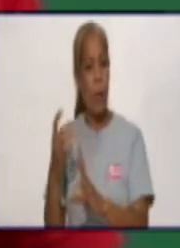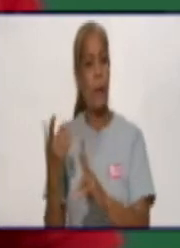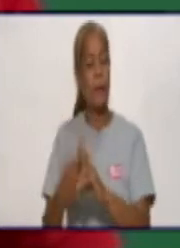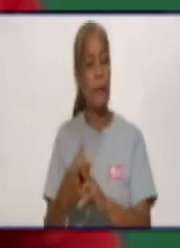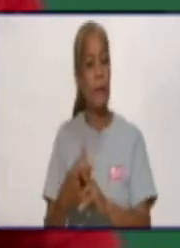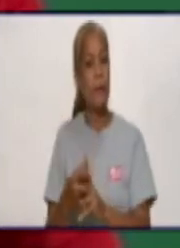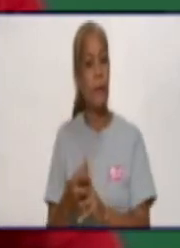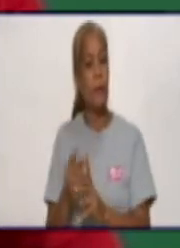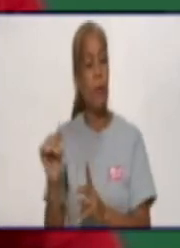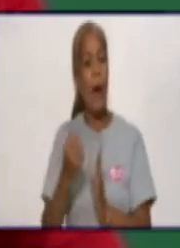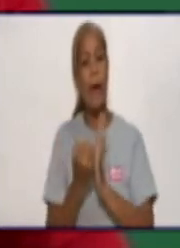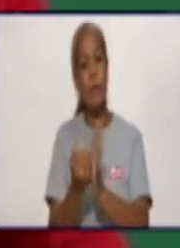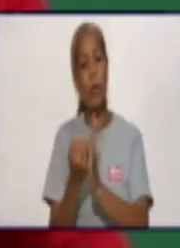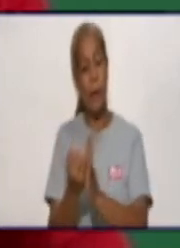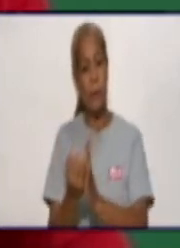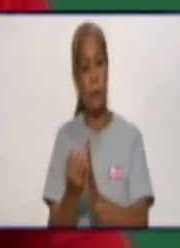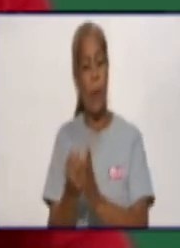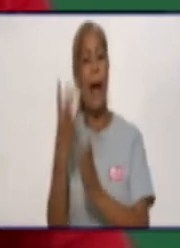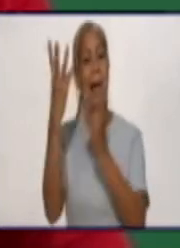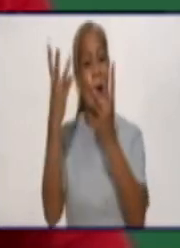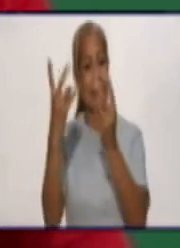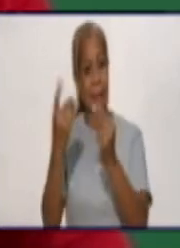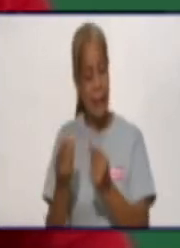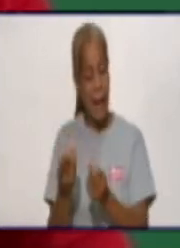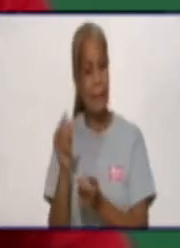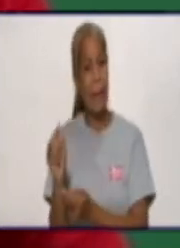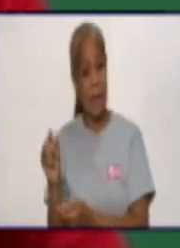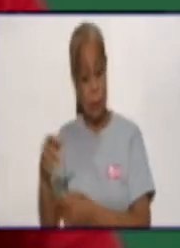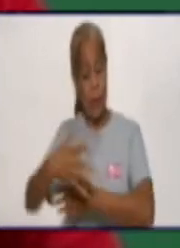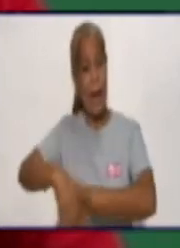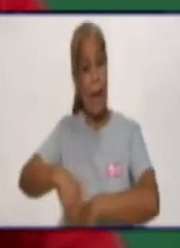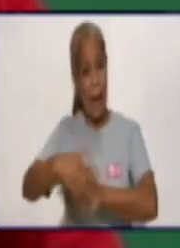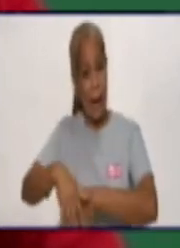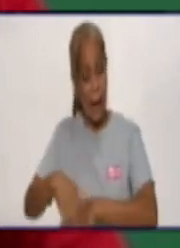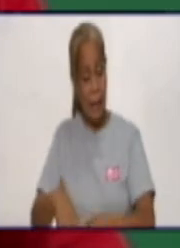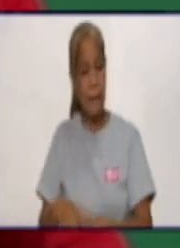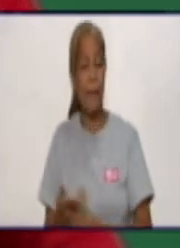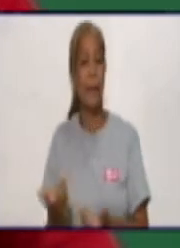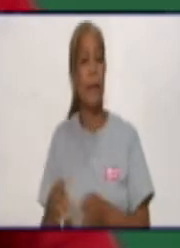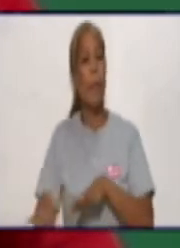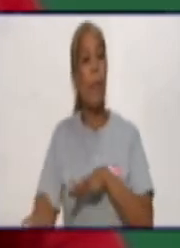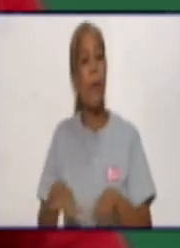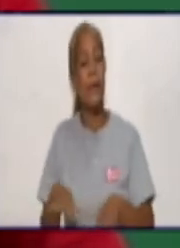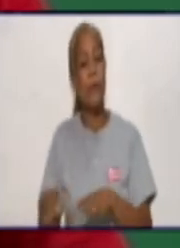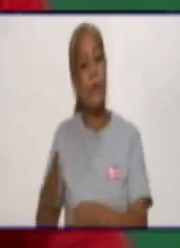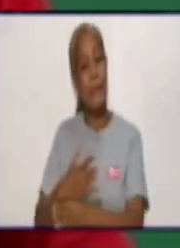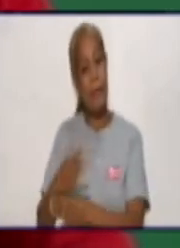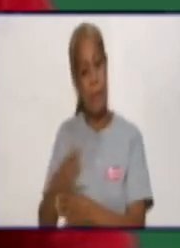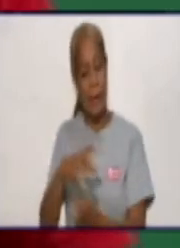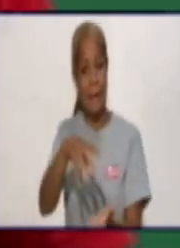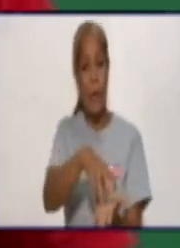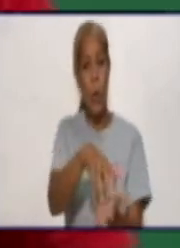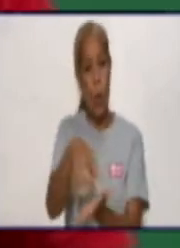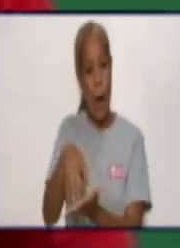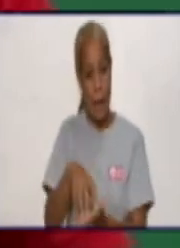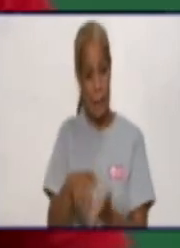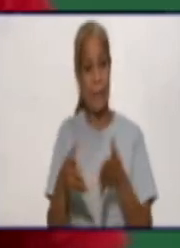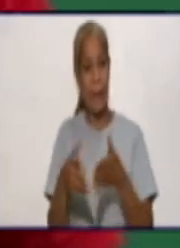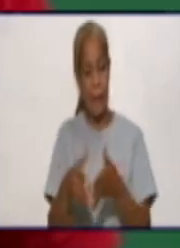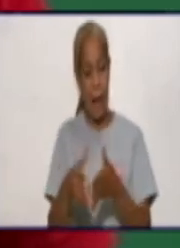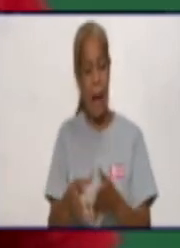aportando también a la forma de las personas ir moviéndose en distintos puntos de la ciudad a